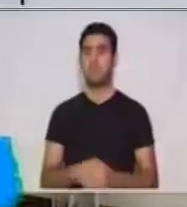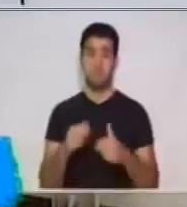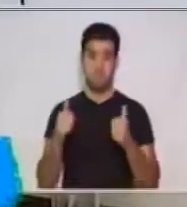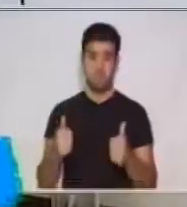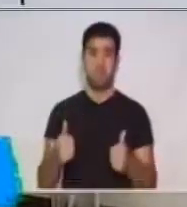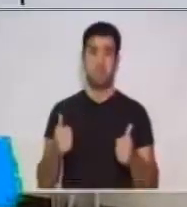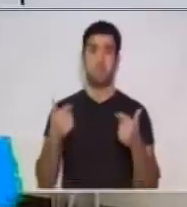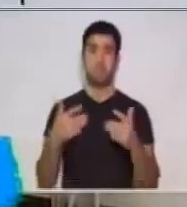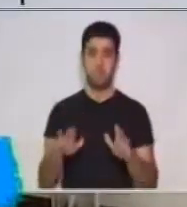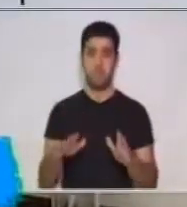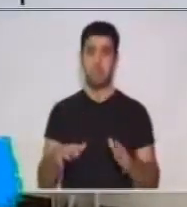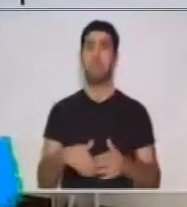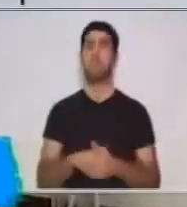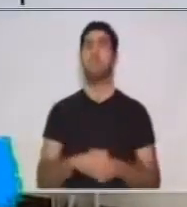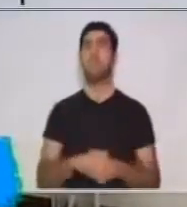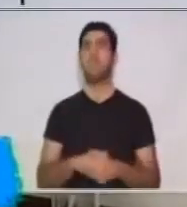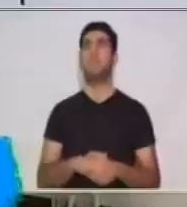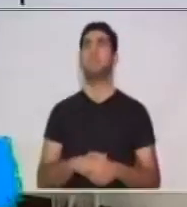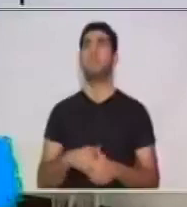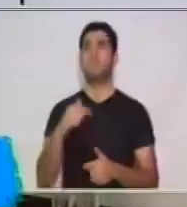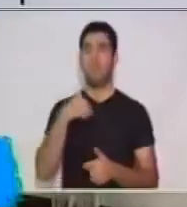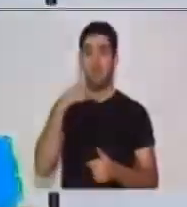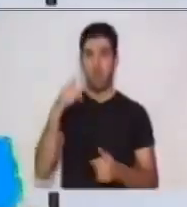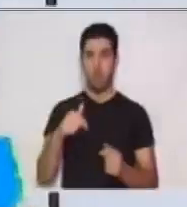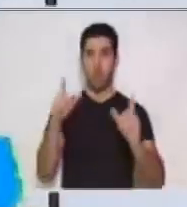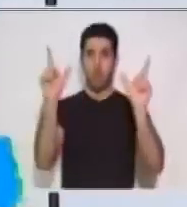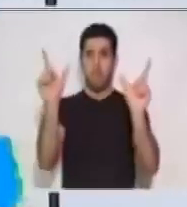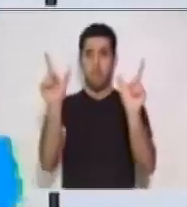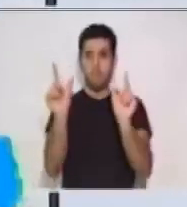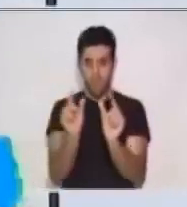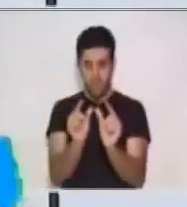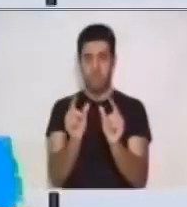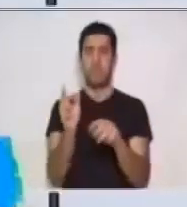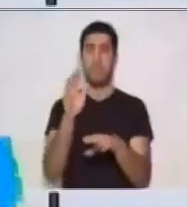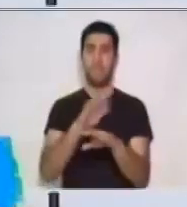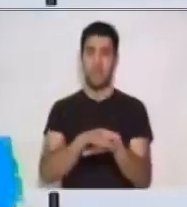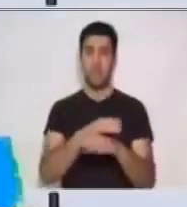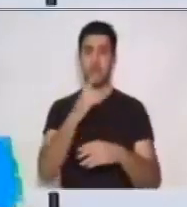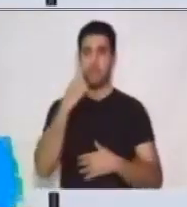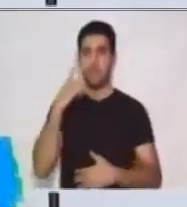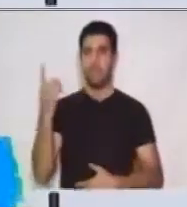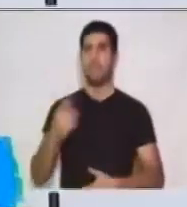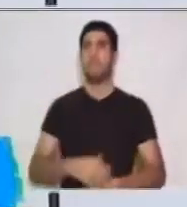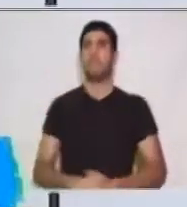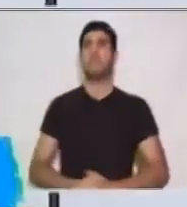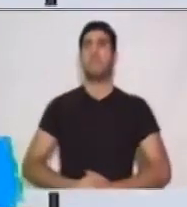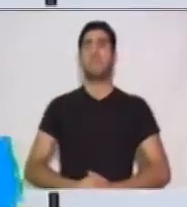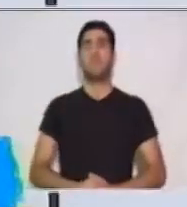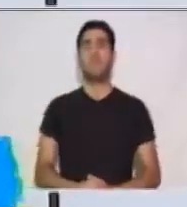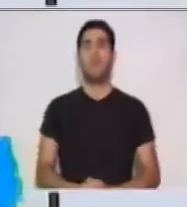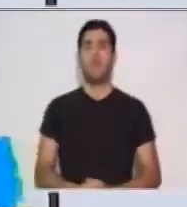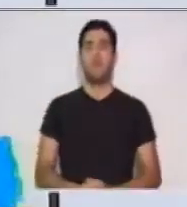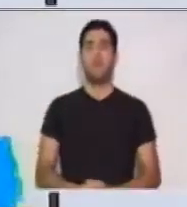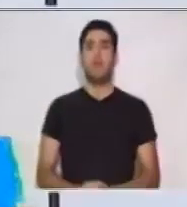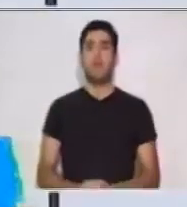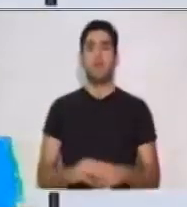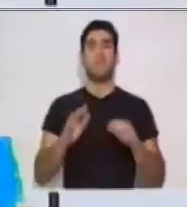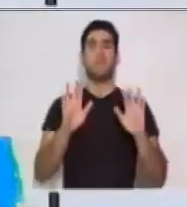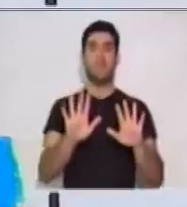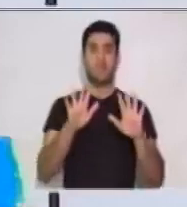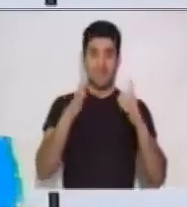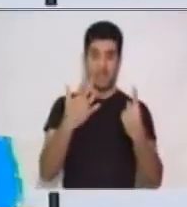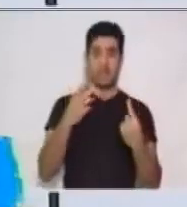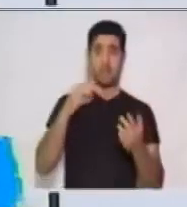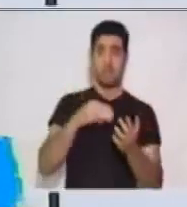puedo simplificar esto que resultó. Como 16.000 y 100 se pueden